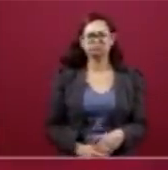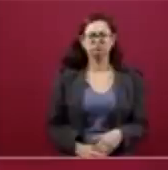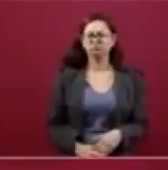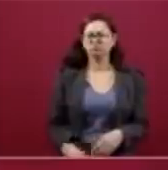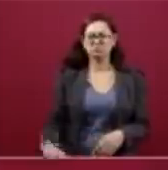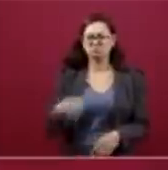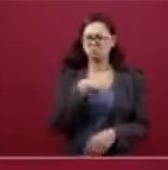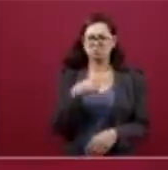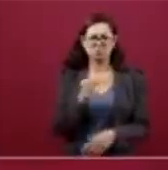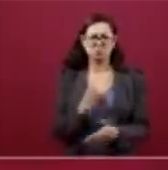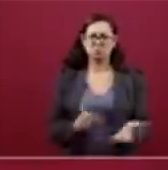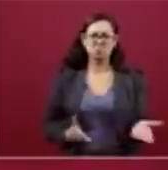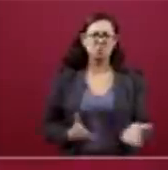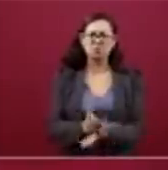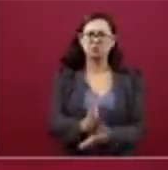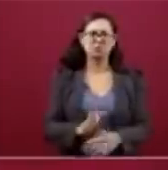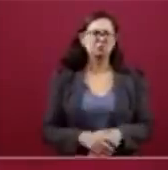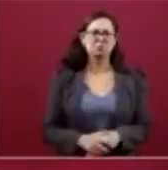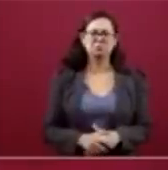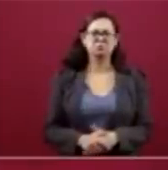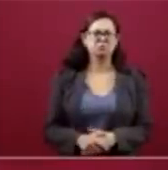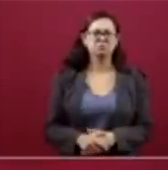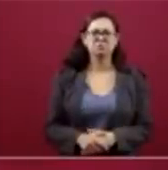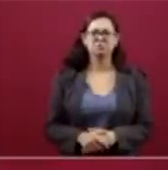La verdad que